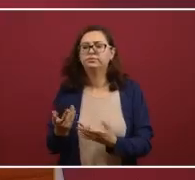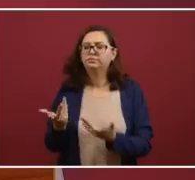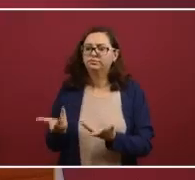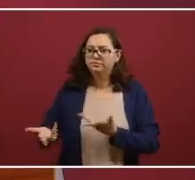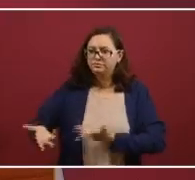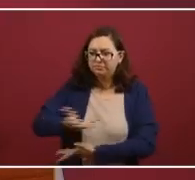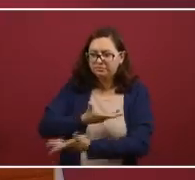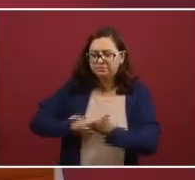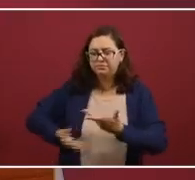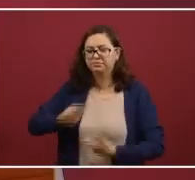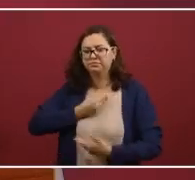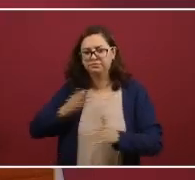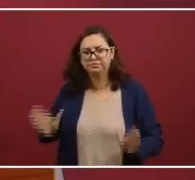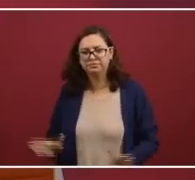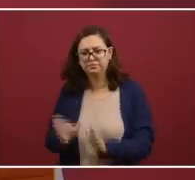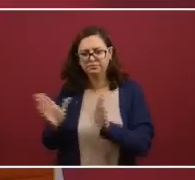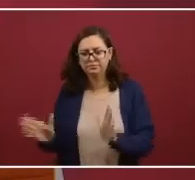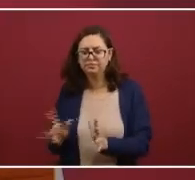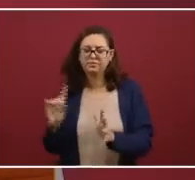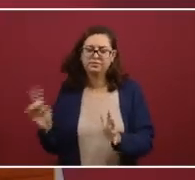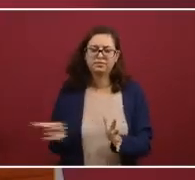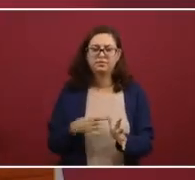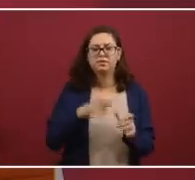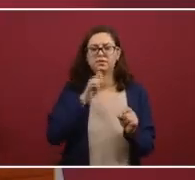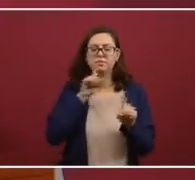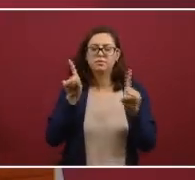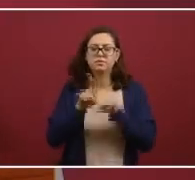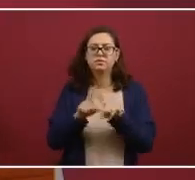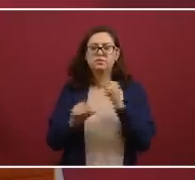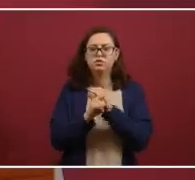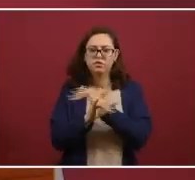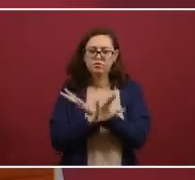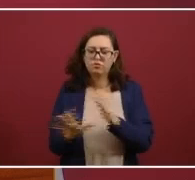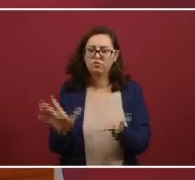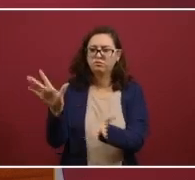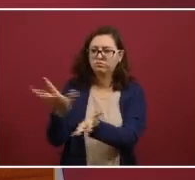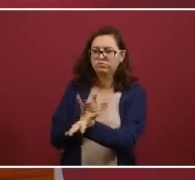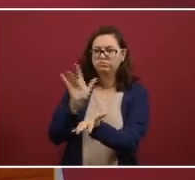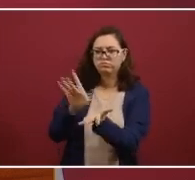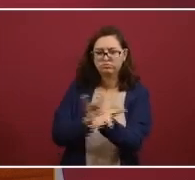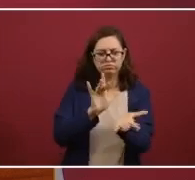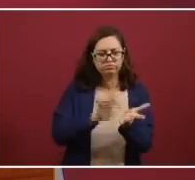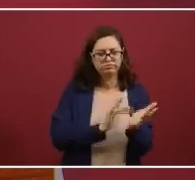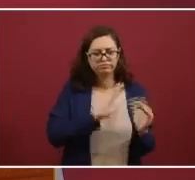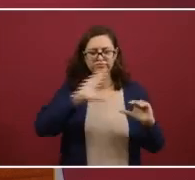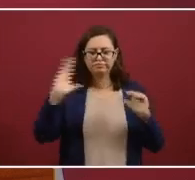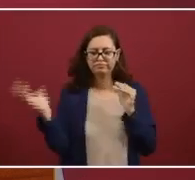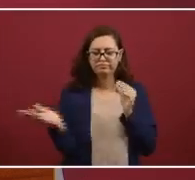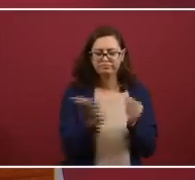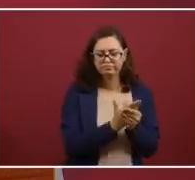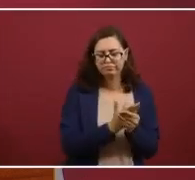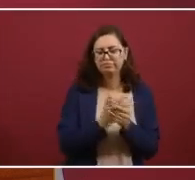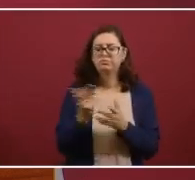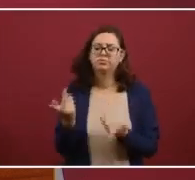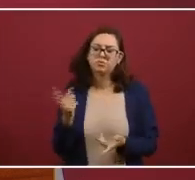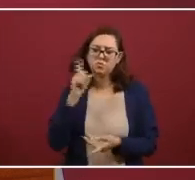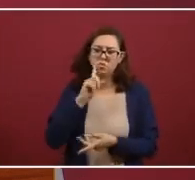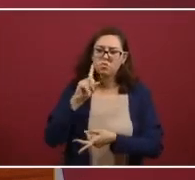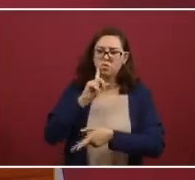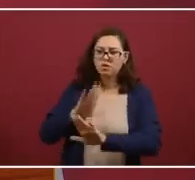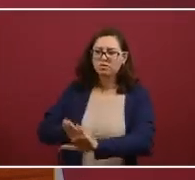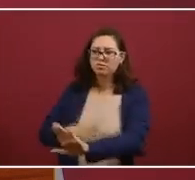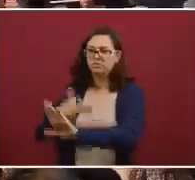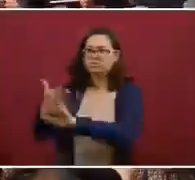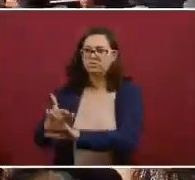de información para fomentar y desarrollar políticas públicas y programas sobre violencia contra las mujeres